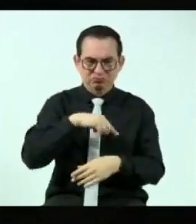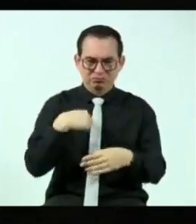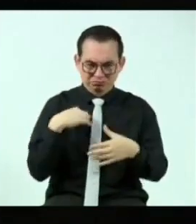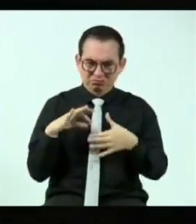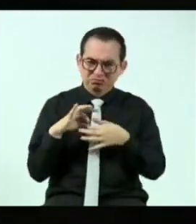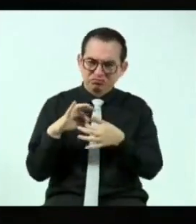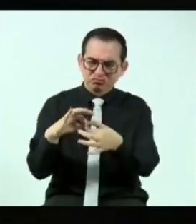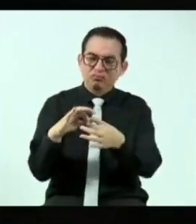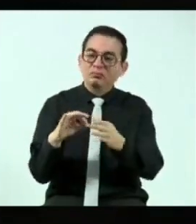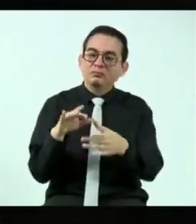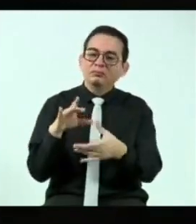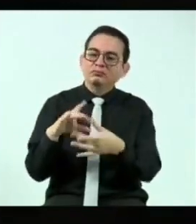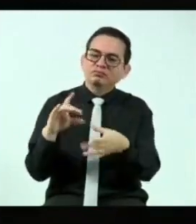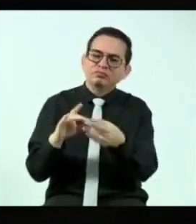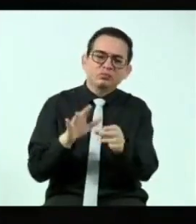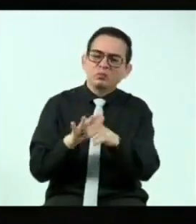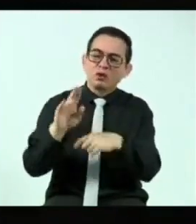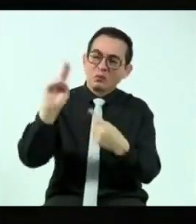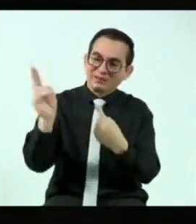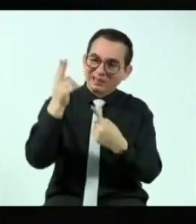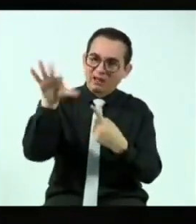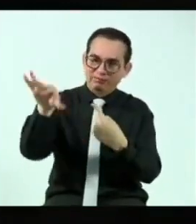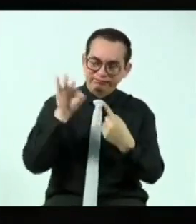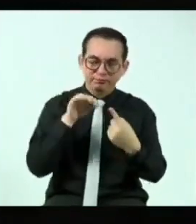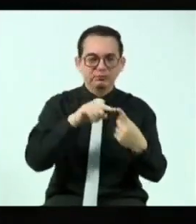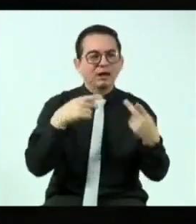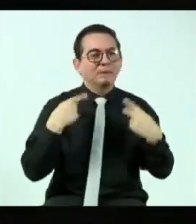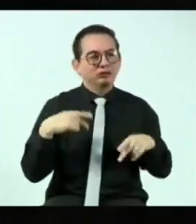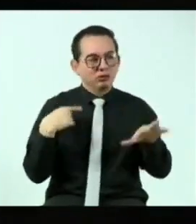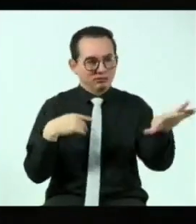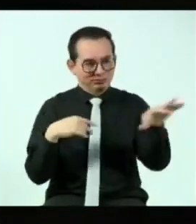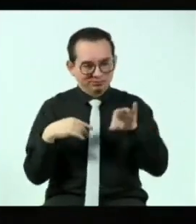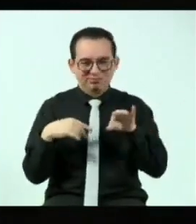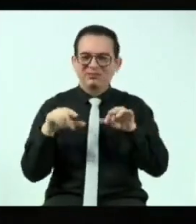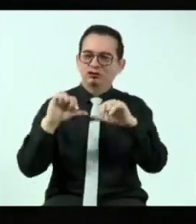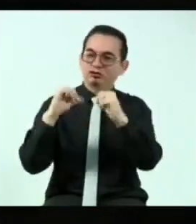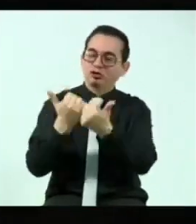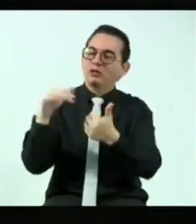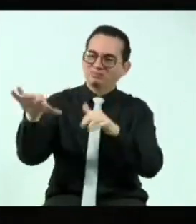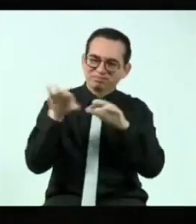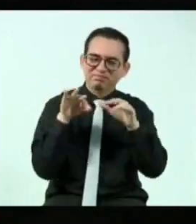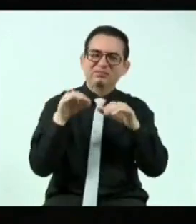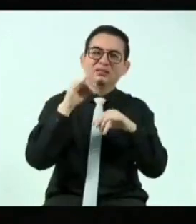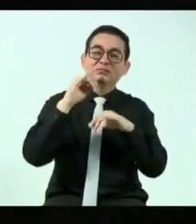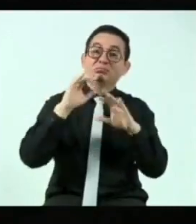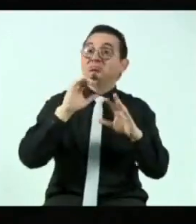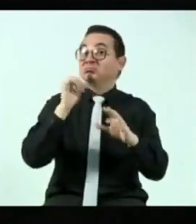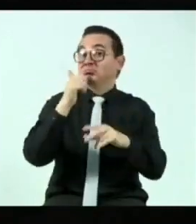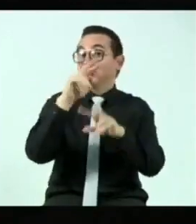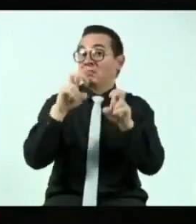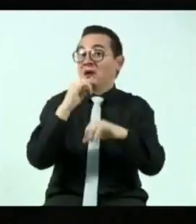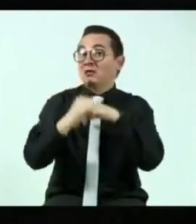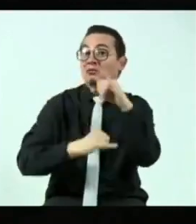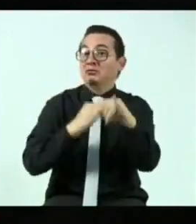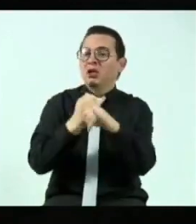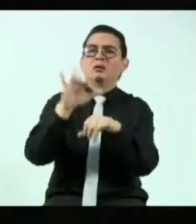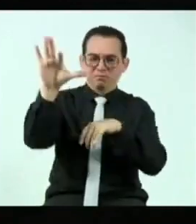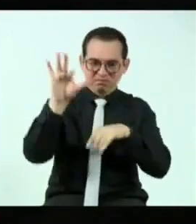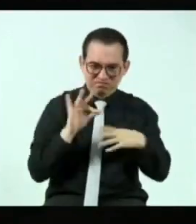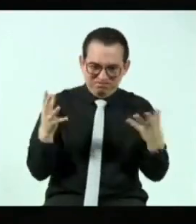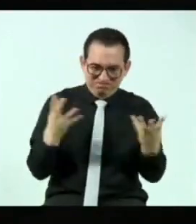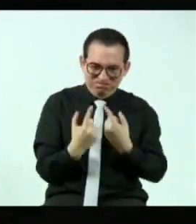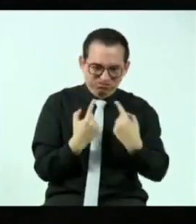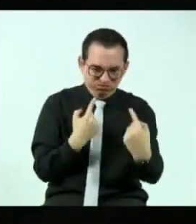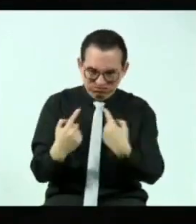la sociedad universidades y organismos internacionales para brindar la paz que todas y